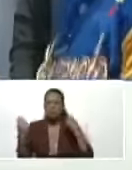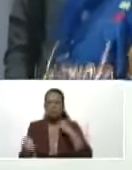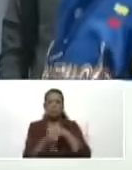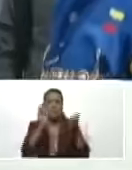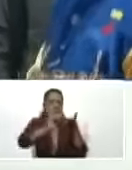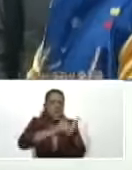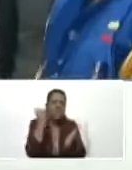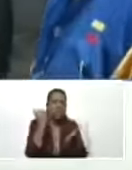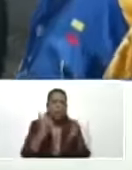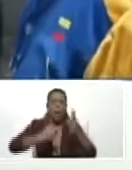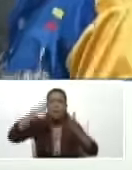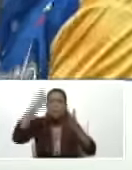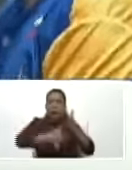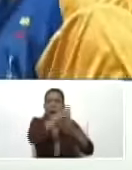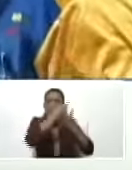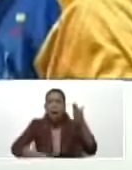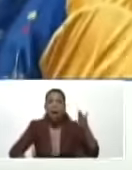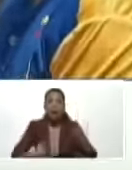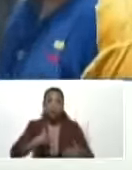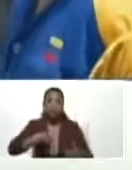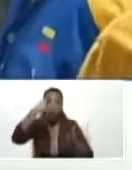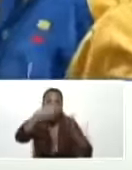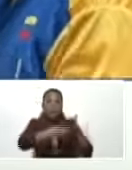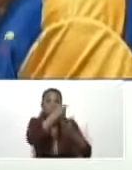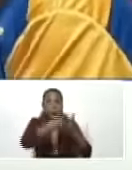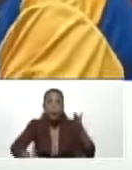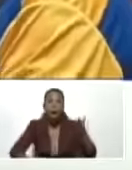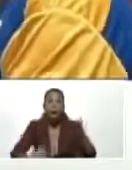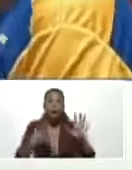cuenta, para censurarme. Yo estoy censurado en las redes.